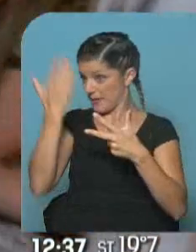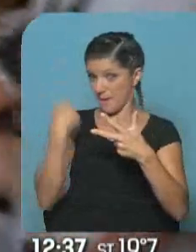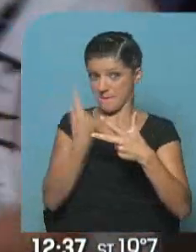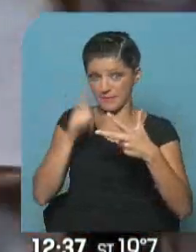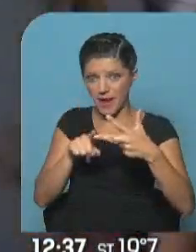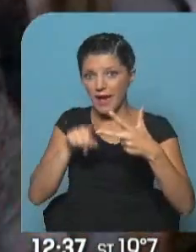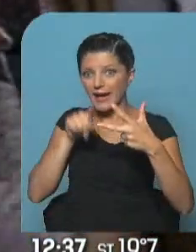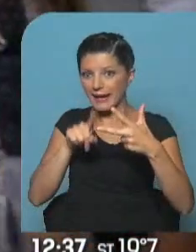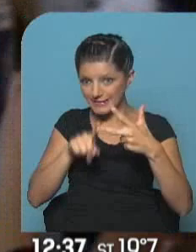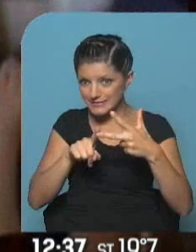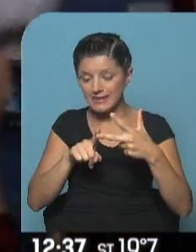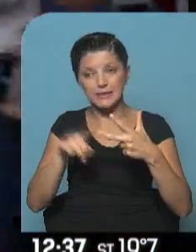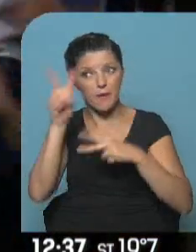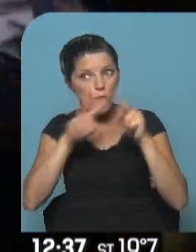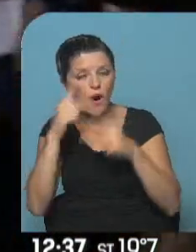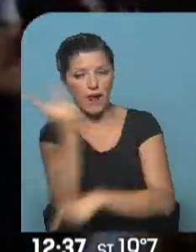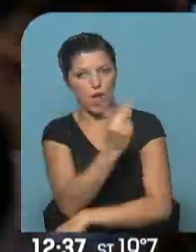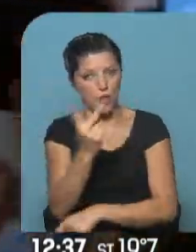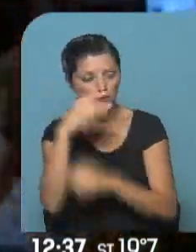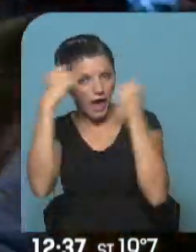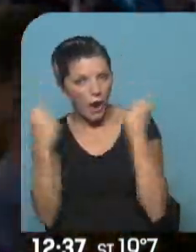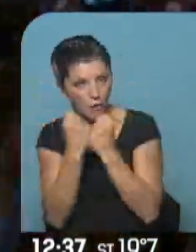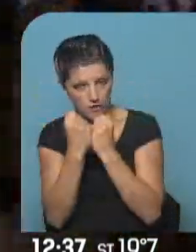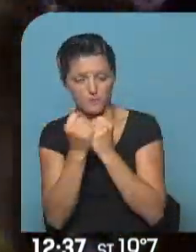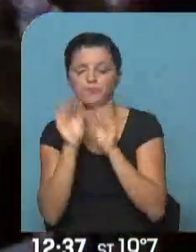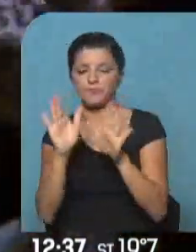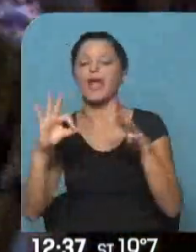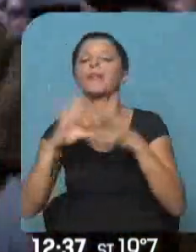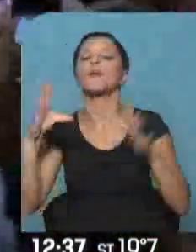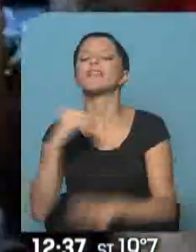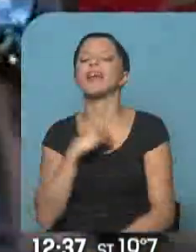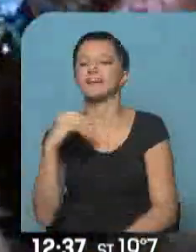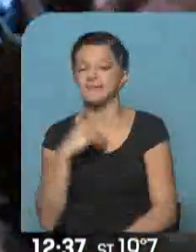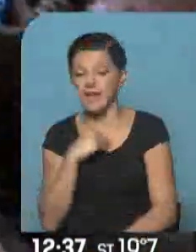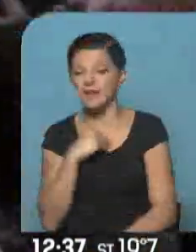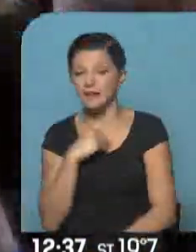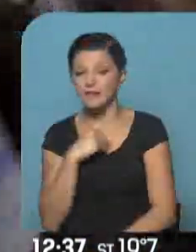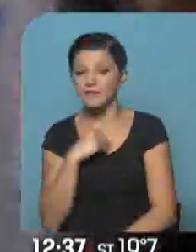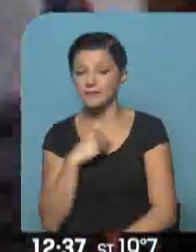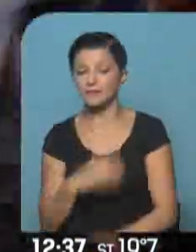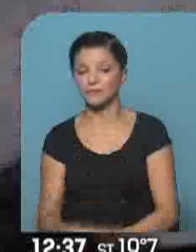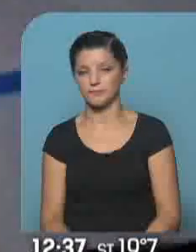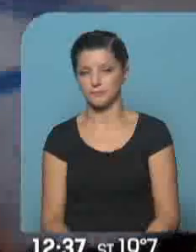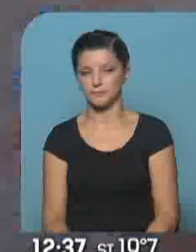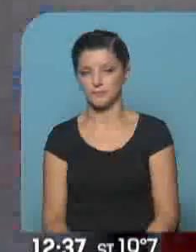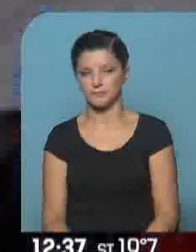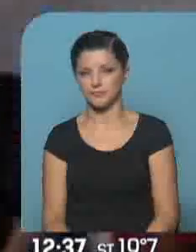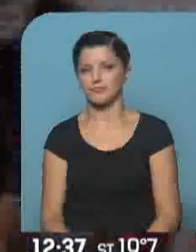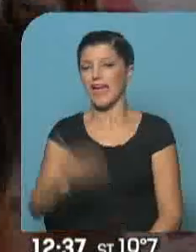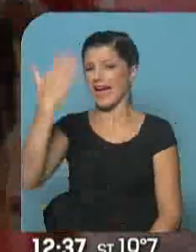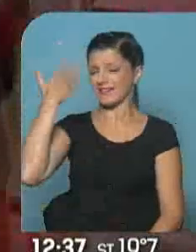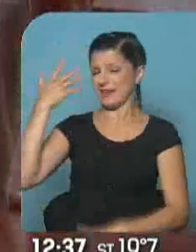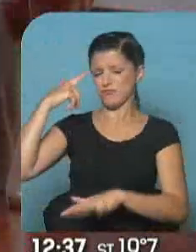pero que también puede conquistar Guillier, porque la democracia cristiana ya dijo que apoya, ha sido tan desastrosa la actuación,